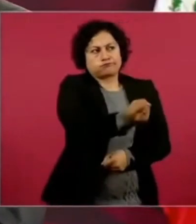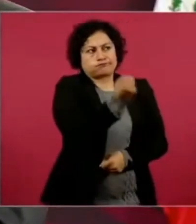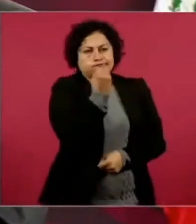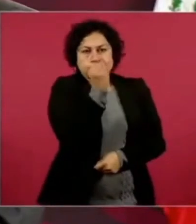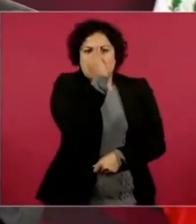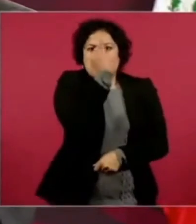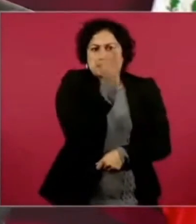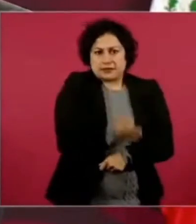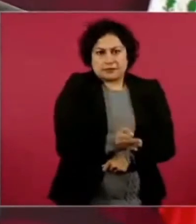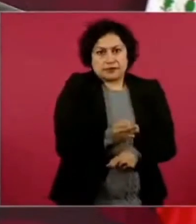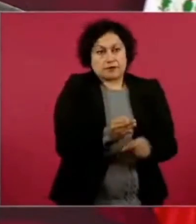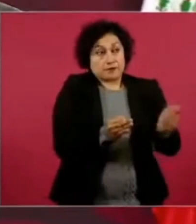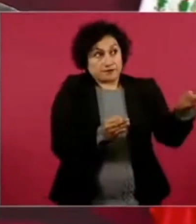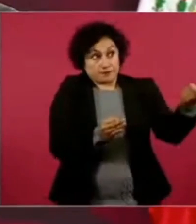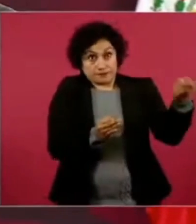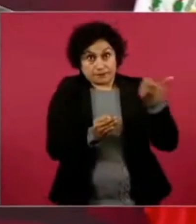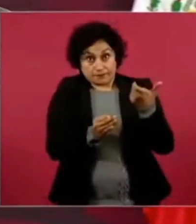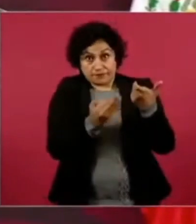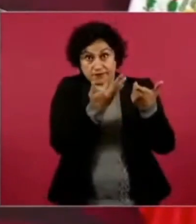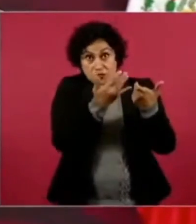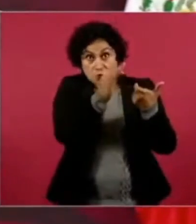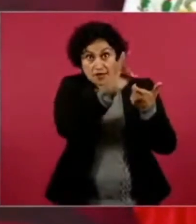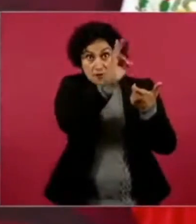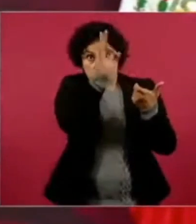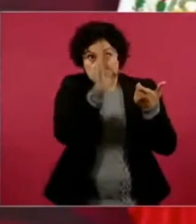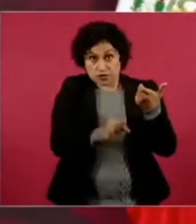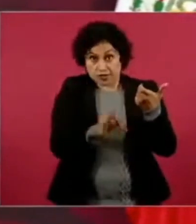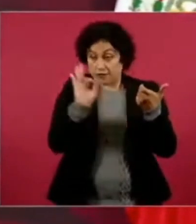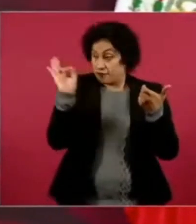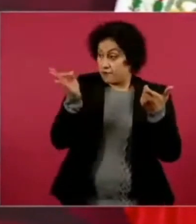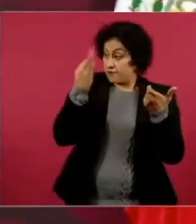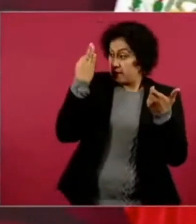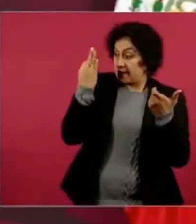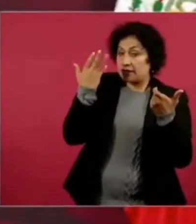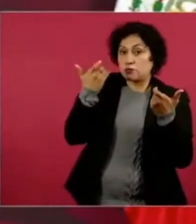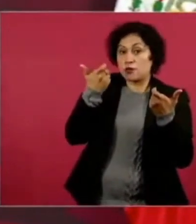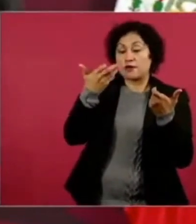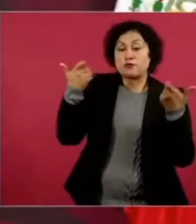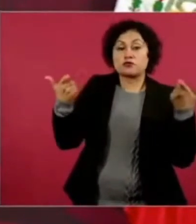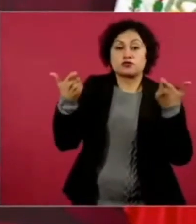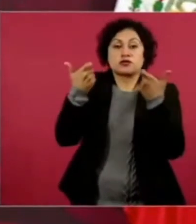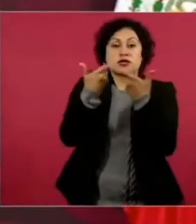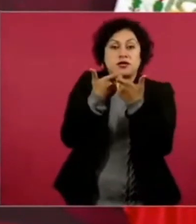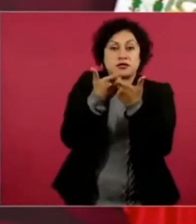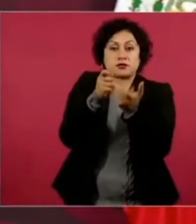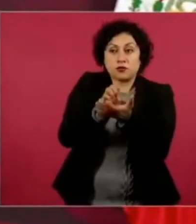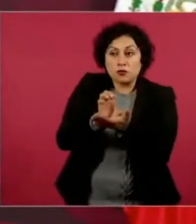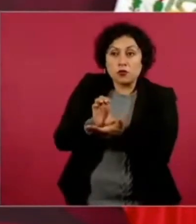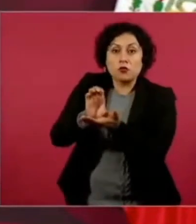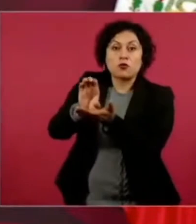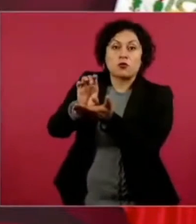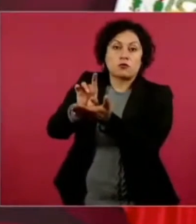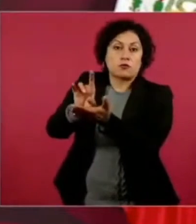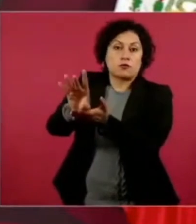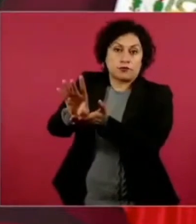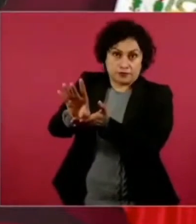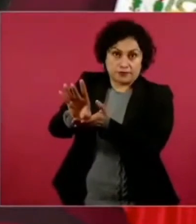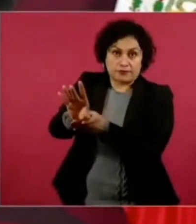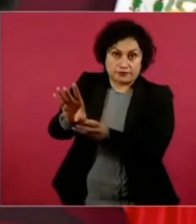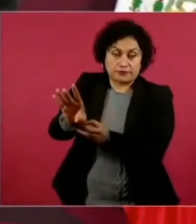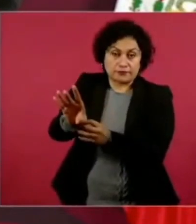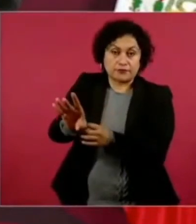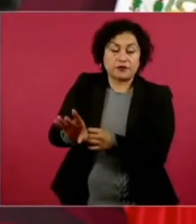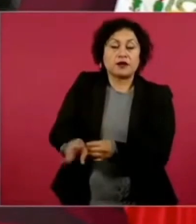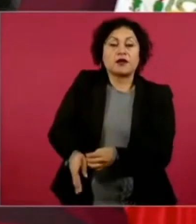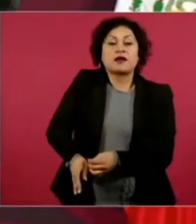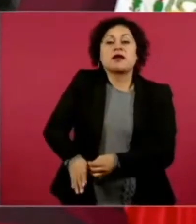ellos aportaban el 50%, la federación el 50%, y se entregaba